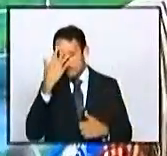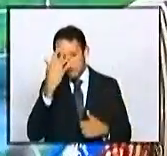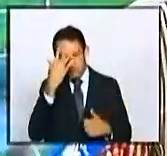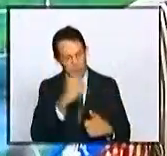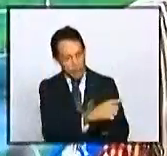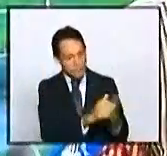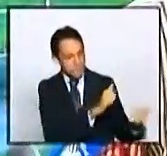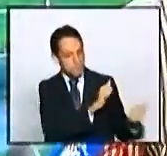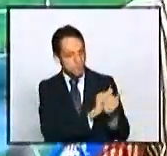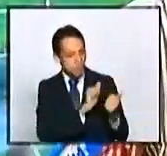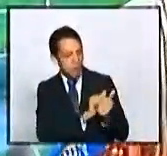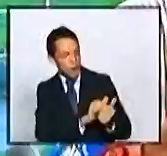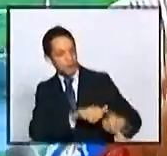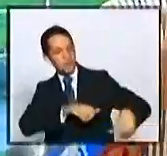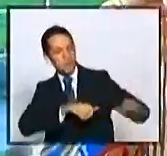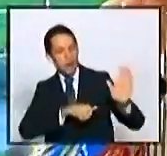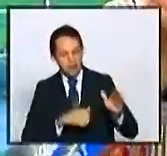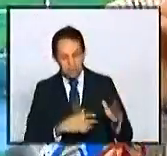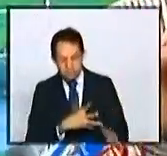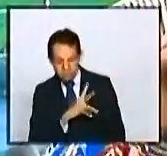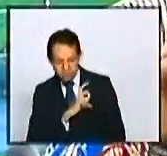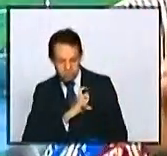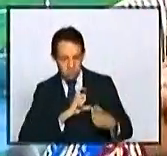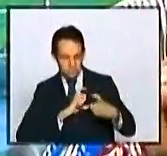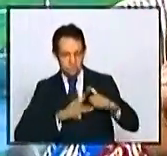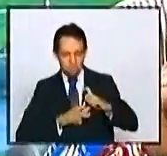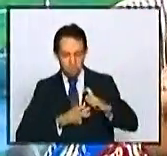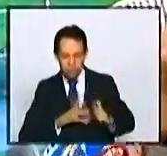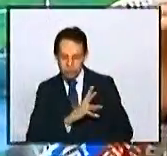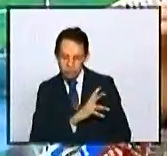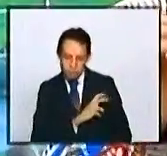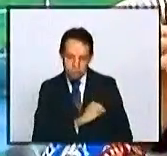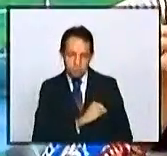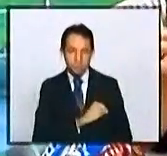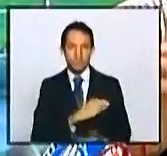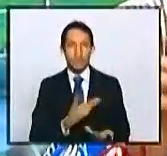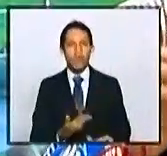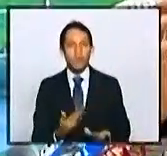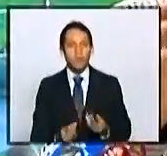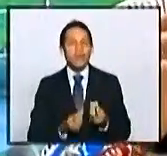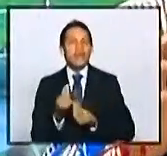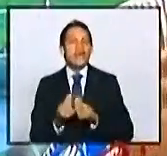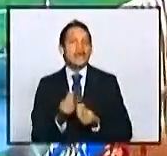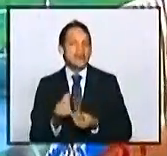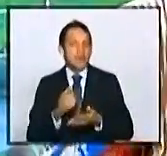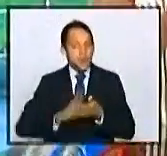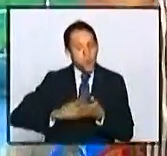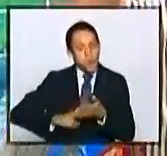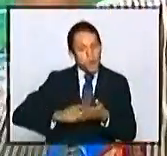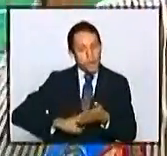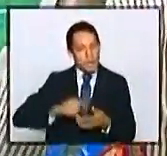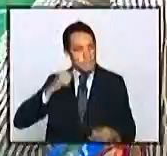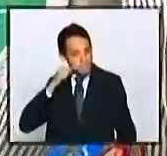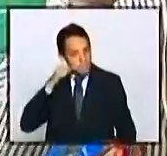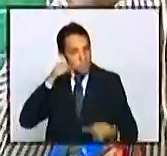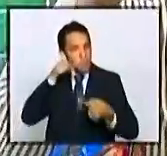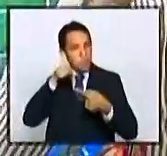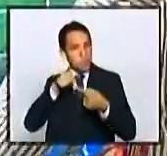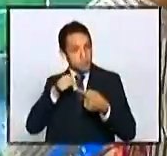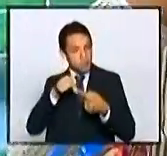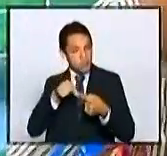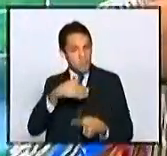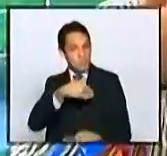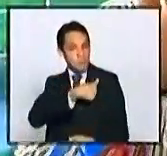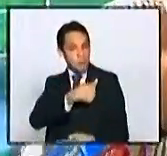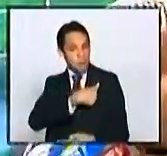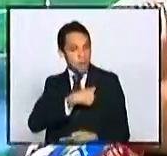acompañaba lo abandonó. Entonces, con tareas condicionadas y que tienen un objetivo central en esos